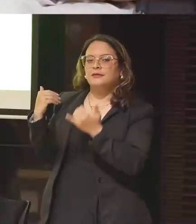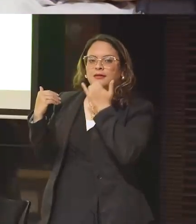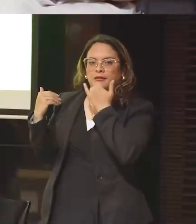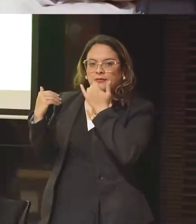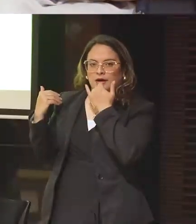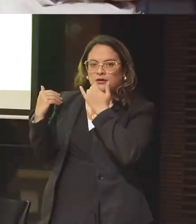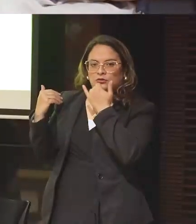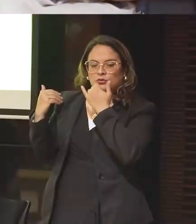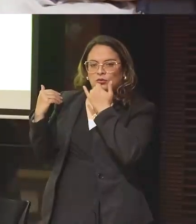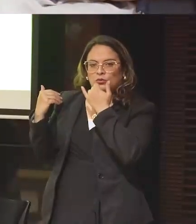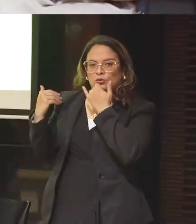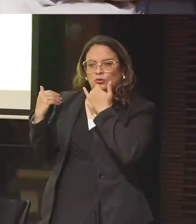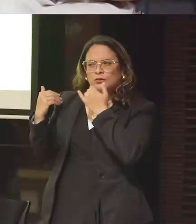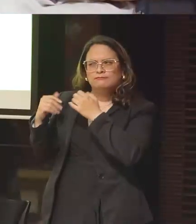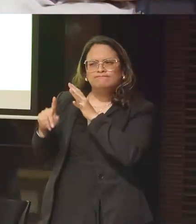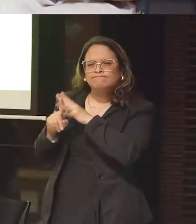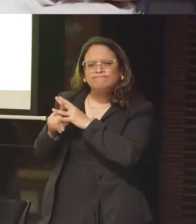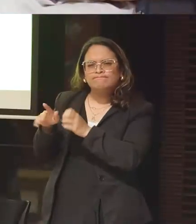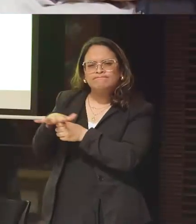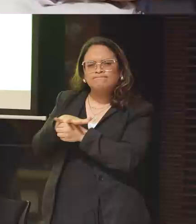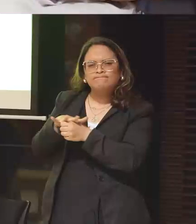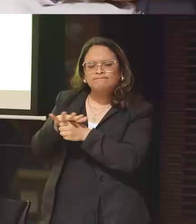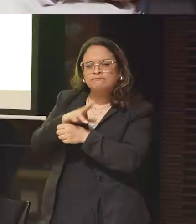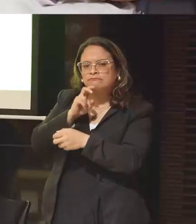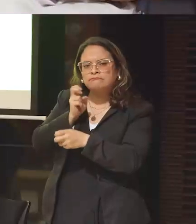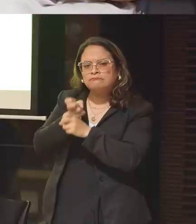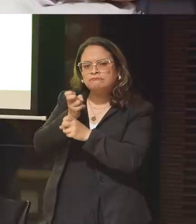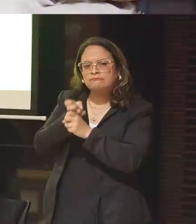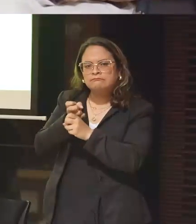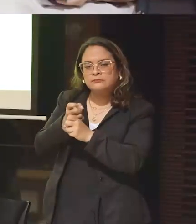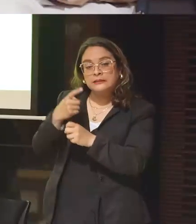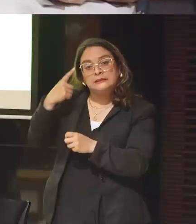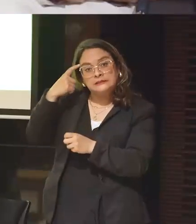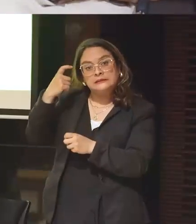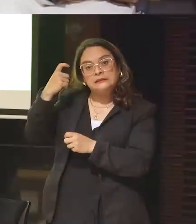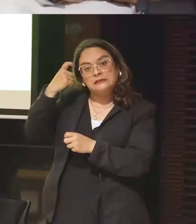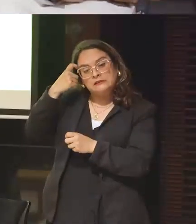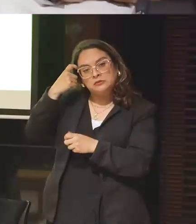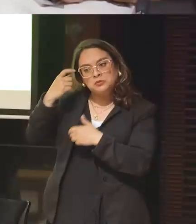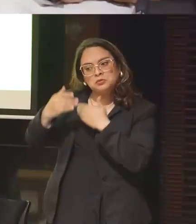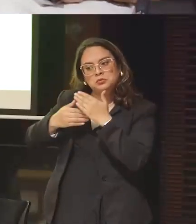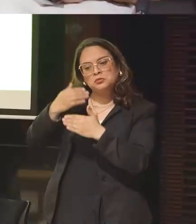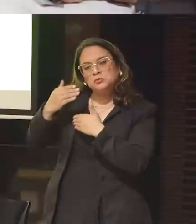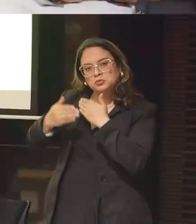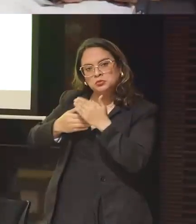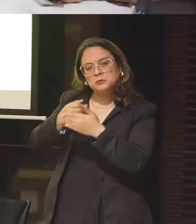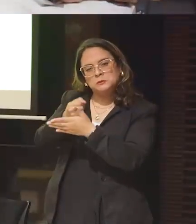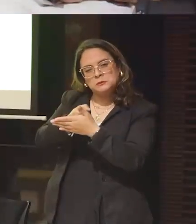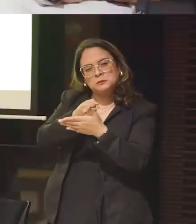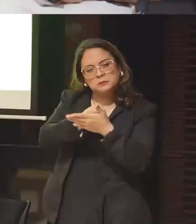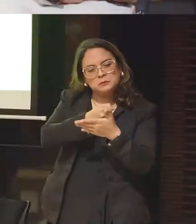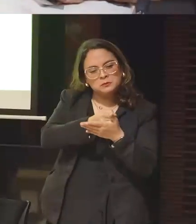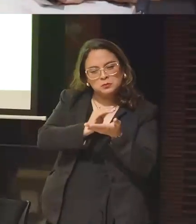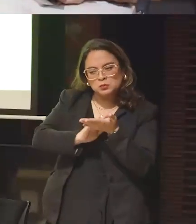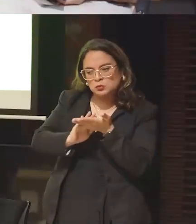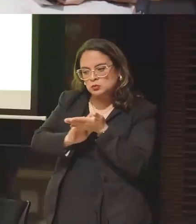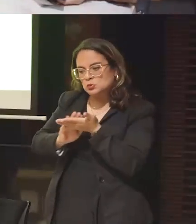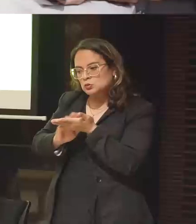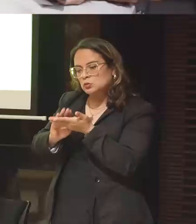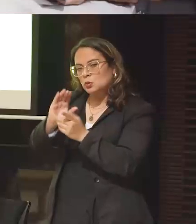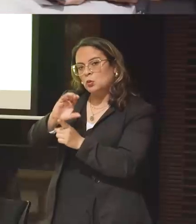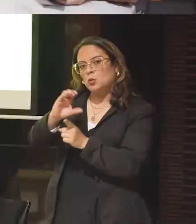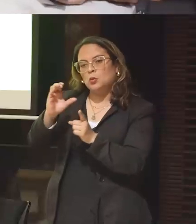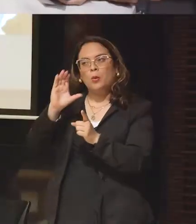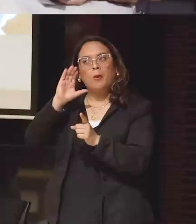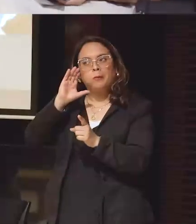eso, porque o había una problemática, había un desafío muy fuerte que hoy en día a través de una serie de intervenciones de cultura